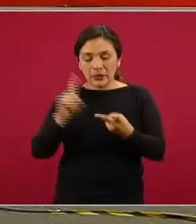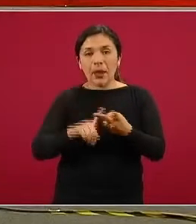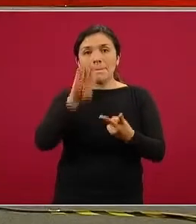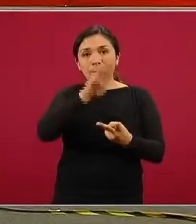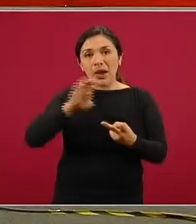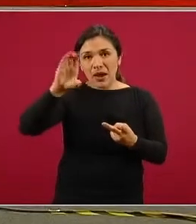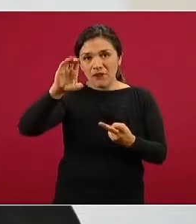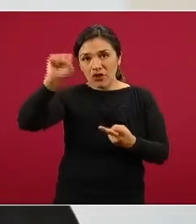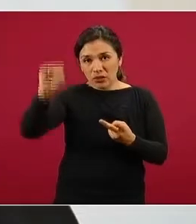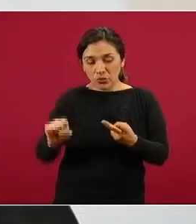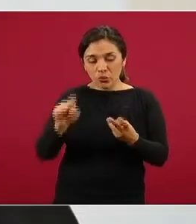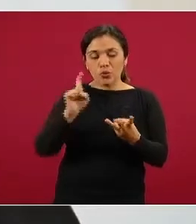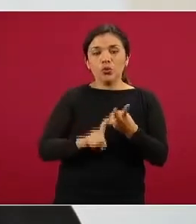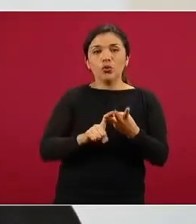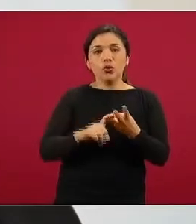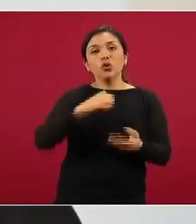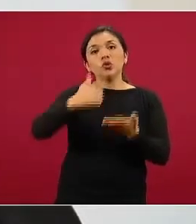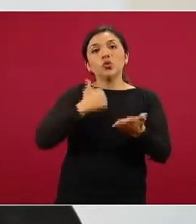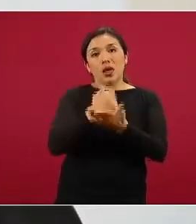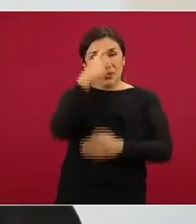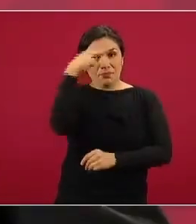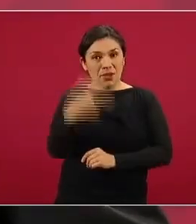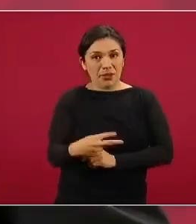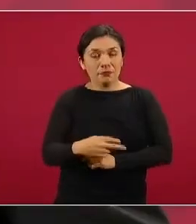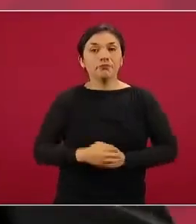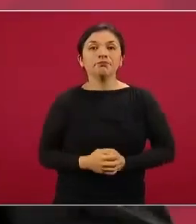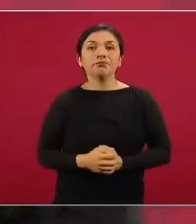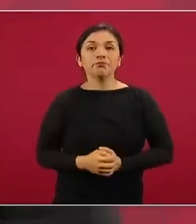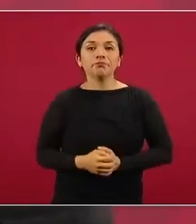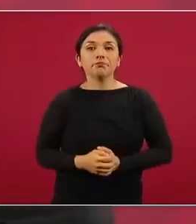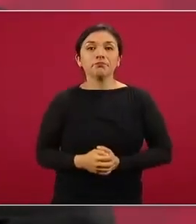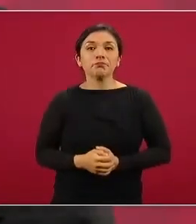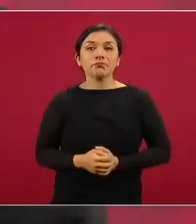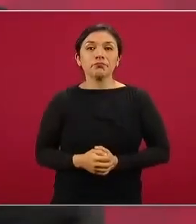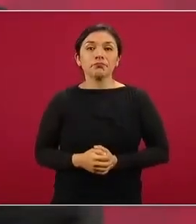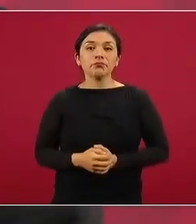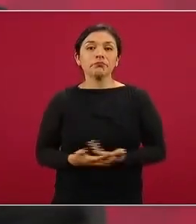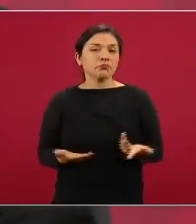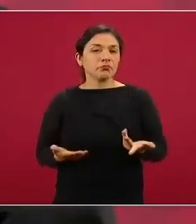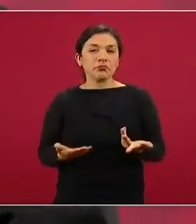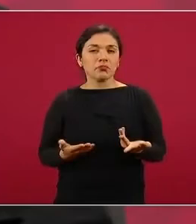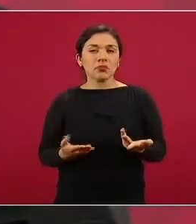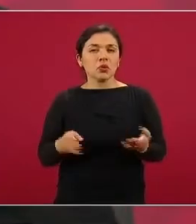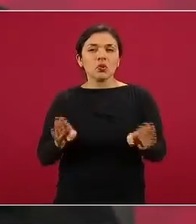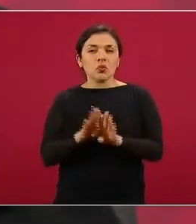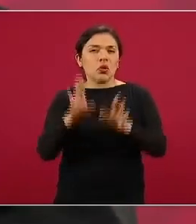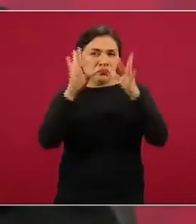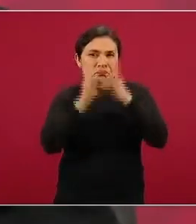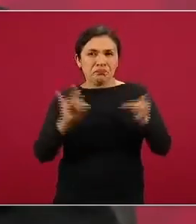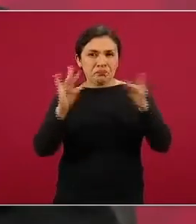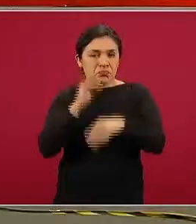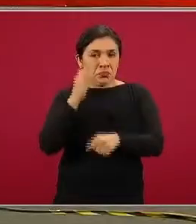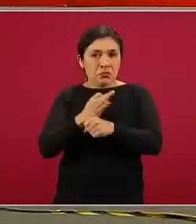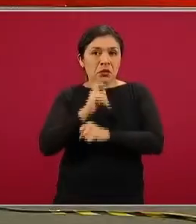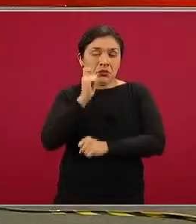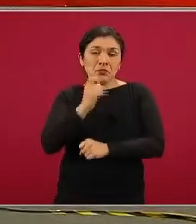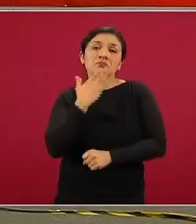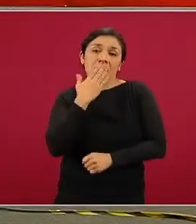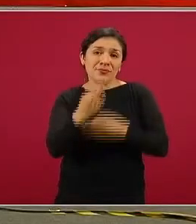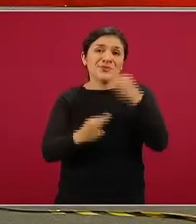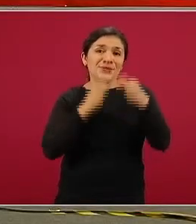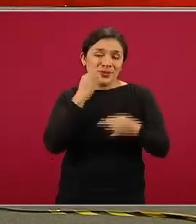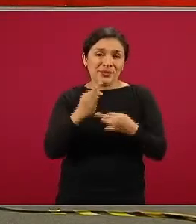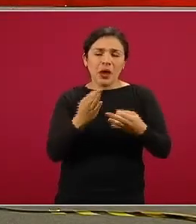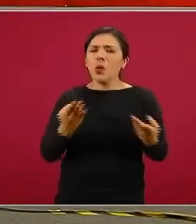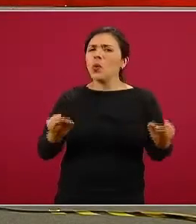Baja California Sur y Ciudad de México. Para darles estos comentarios es buenas noticias.